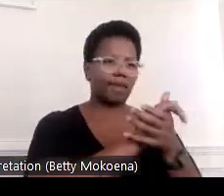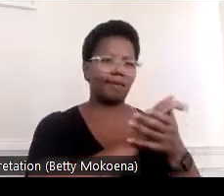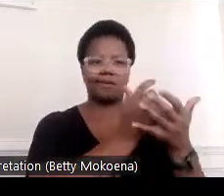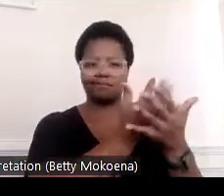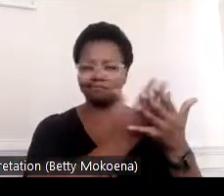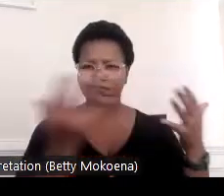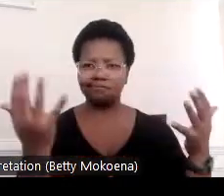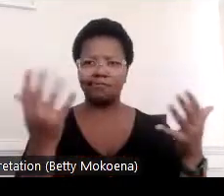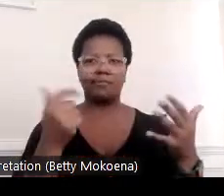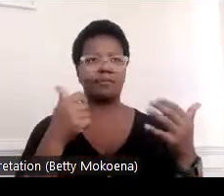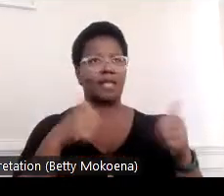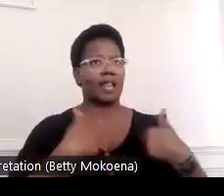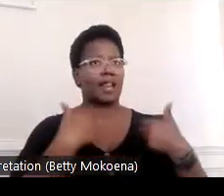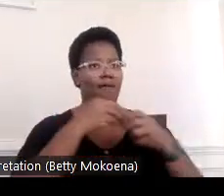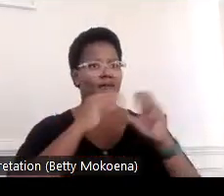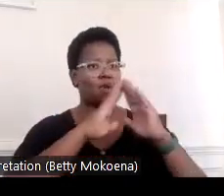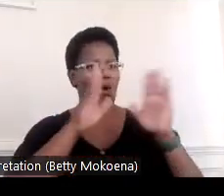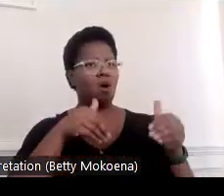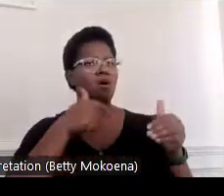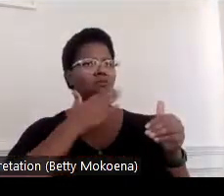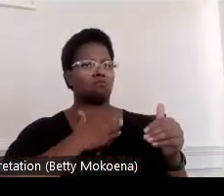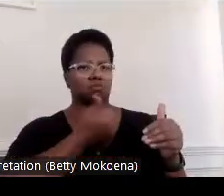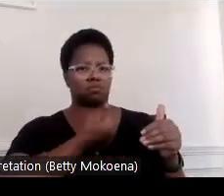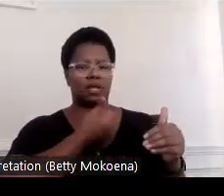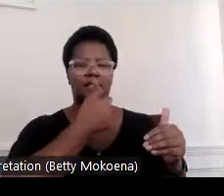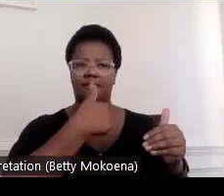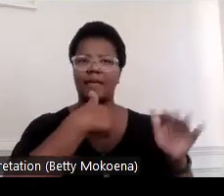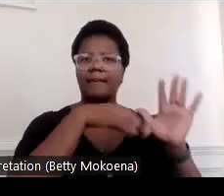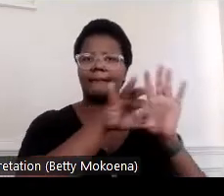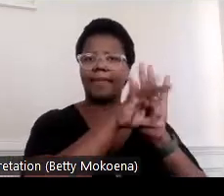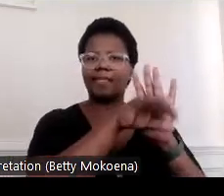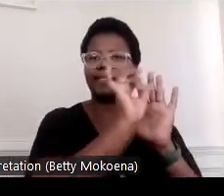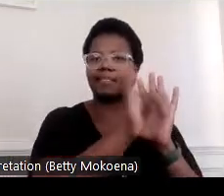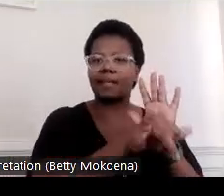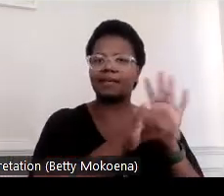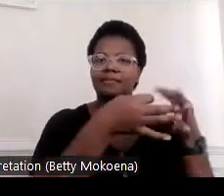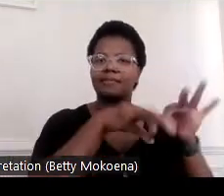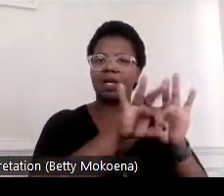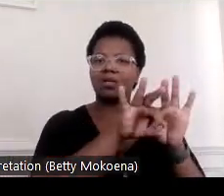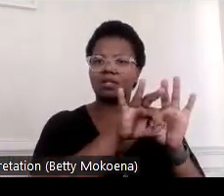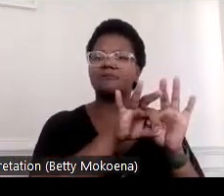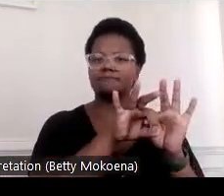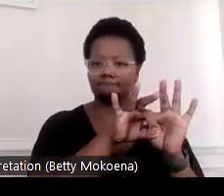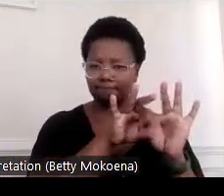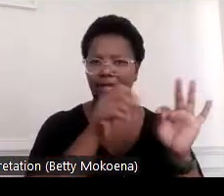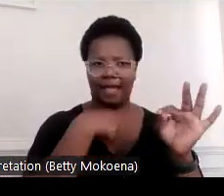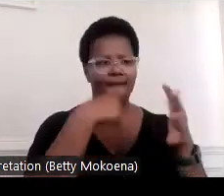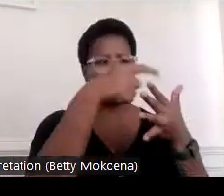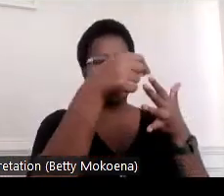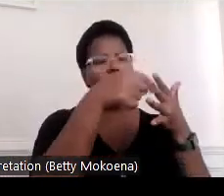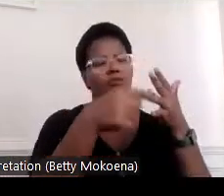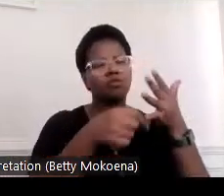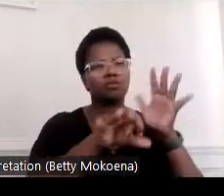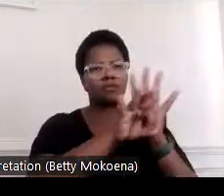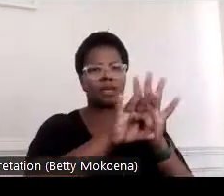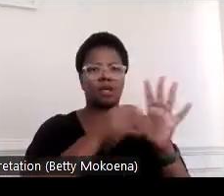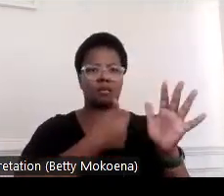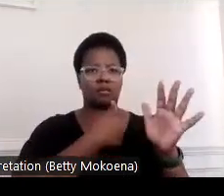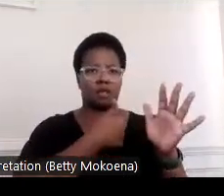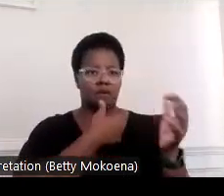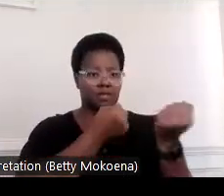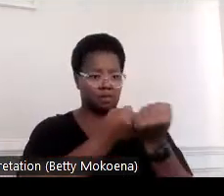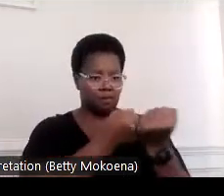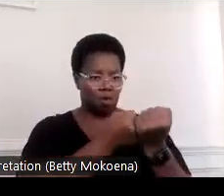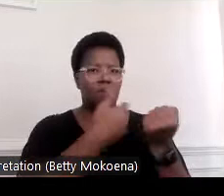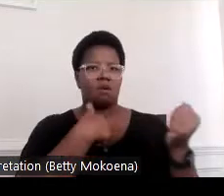en la ubicación de nuestra elección vivir con quien quieramos de la manera con que quisiéramos Así